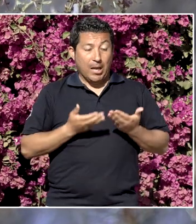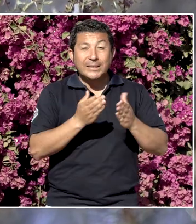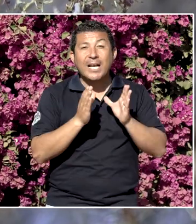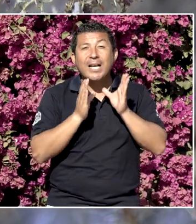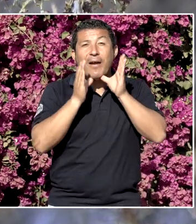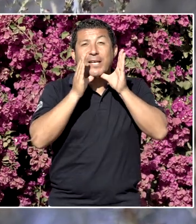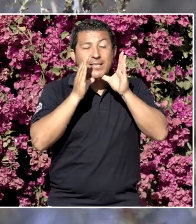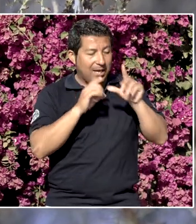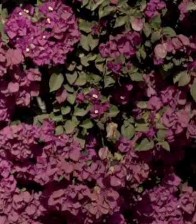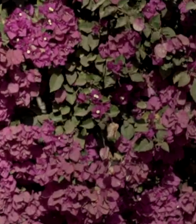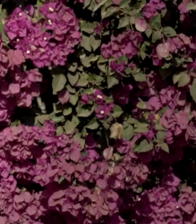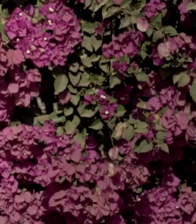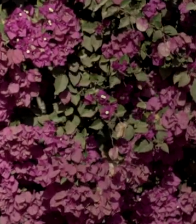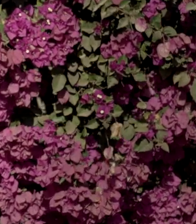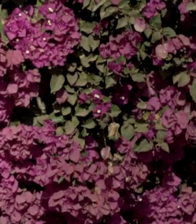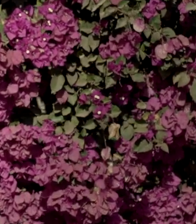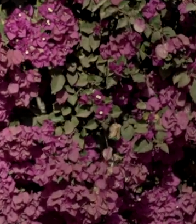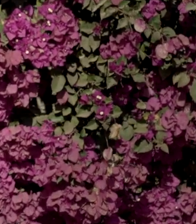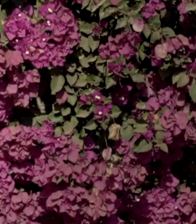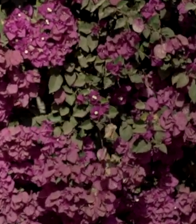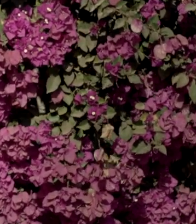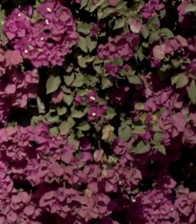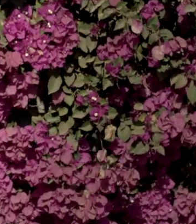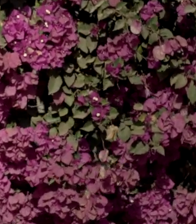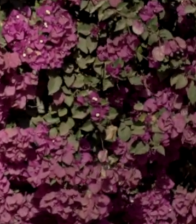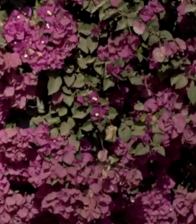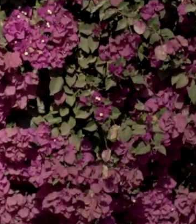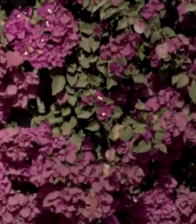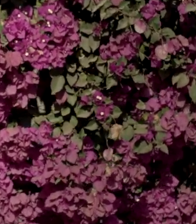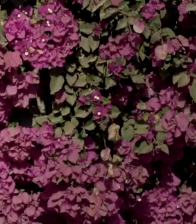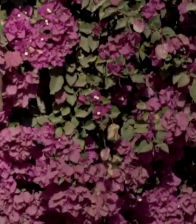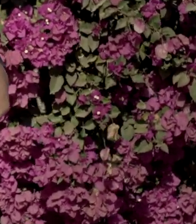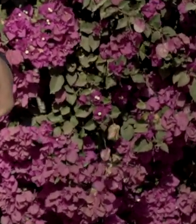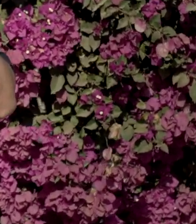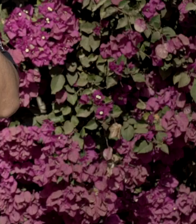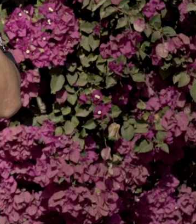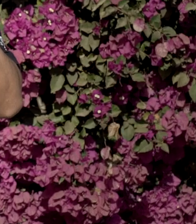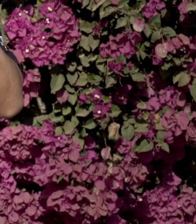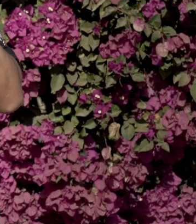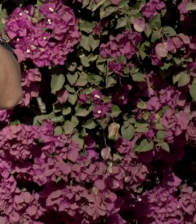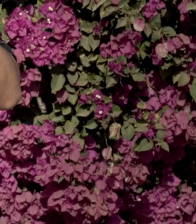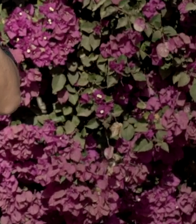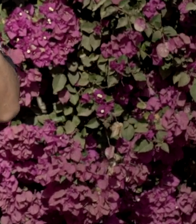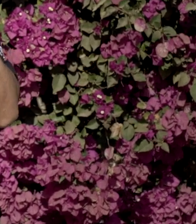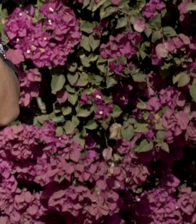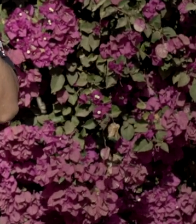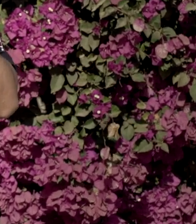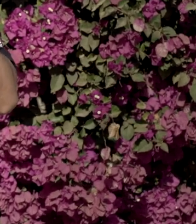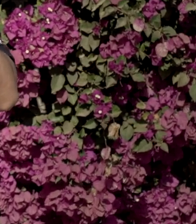su cabeza y dorso son de color verde oliva metálico